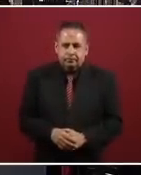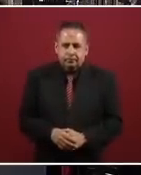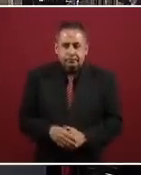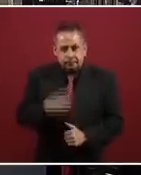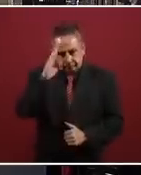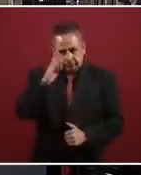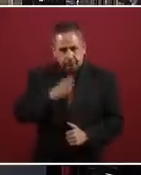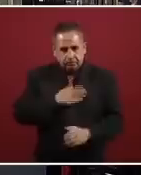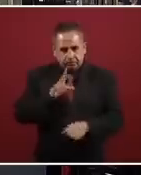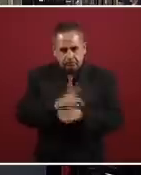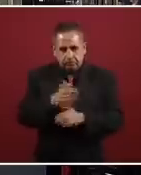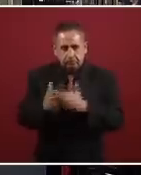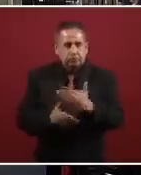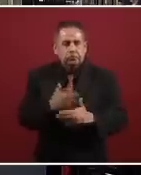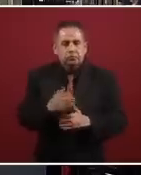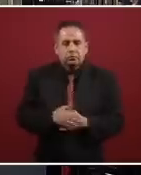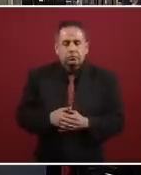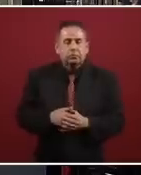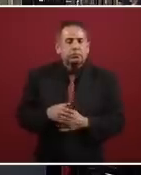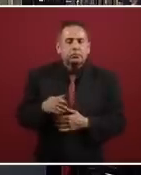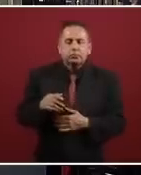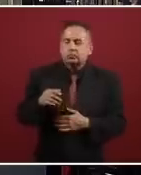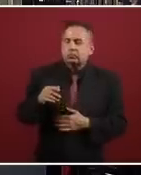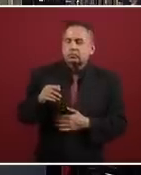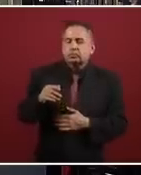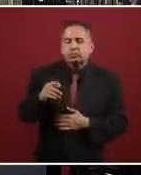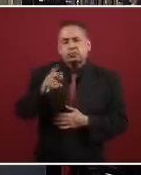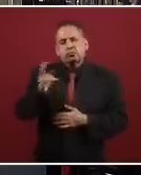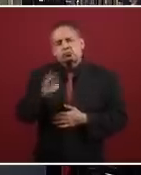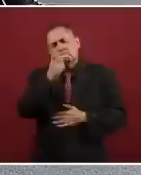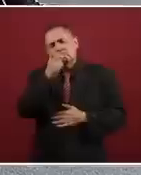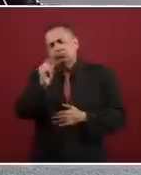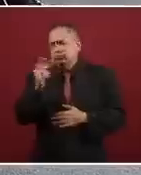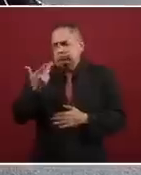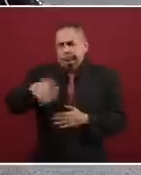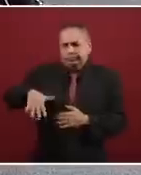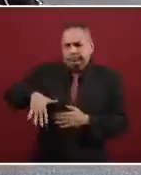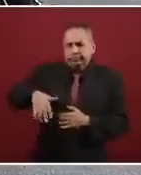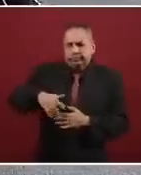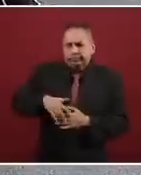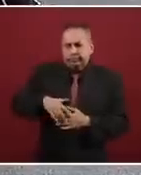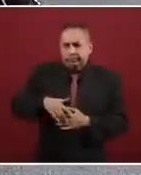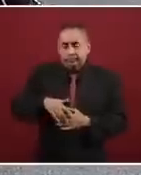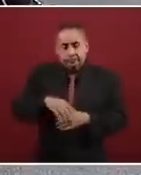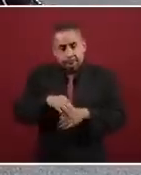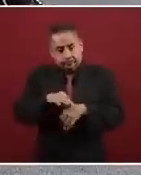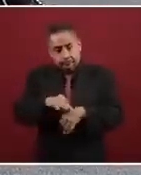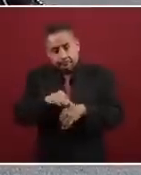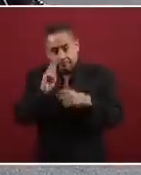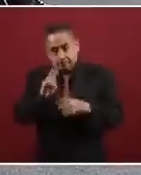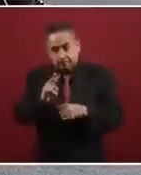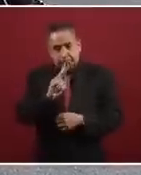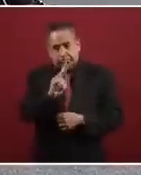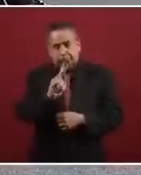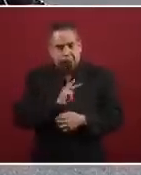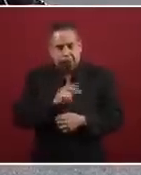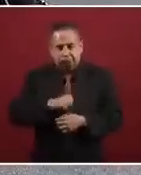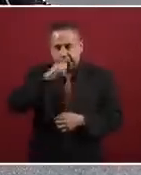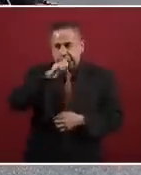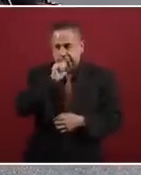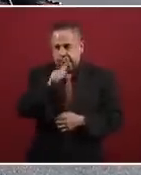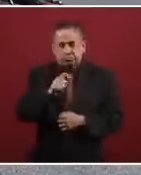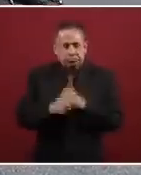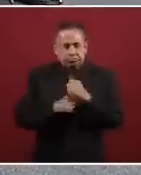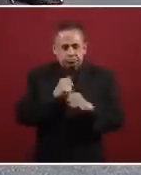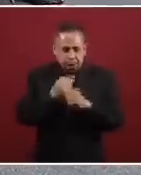Señor, buenos días. Isabel Arvide. Como usted dijo hace un momento, ya vivimos mucho, tenemos usted y yo la misma edad.